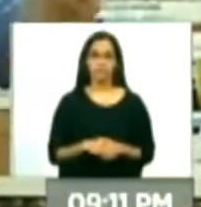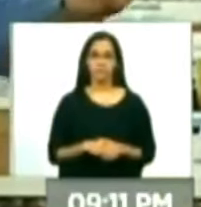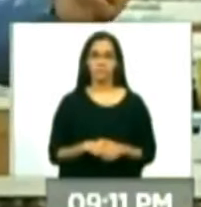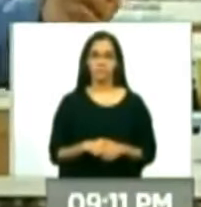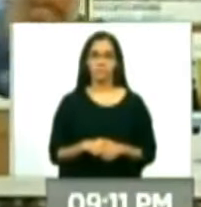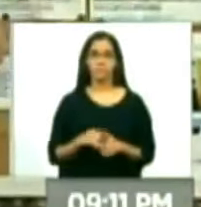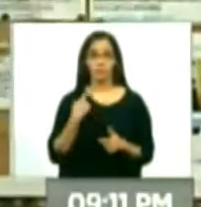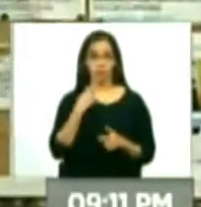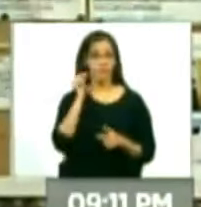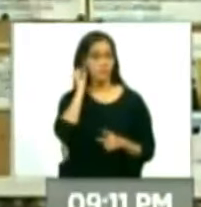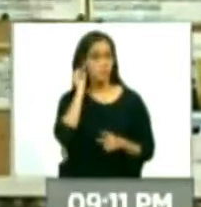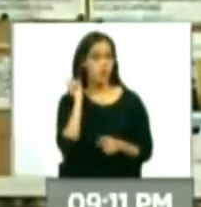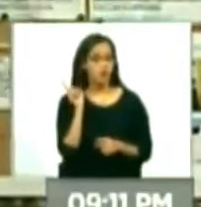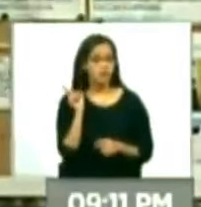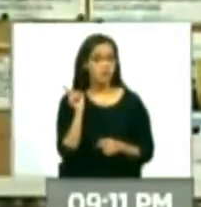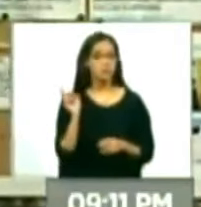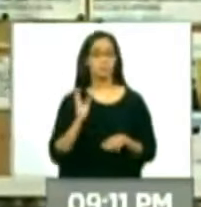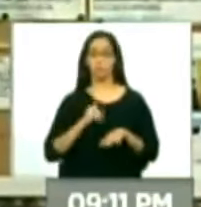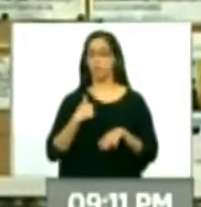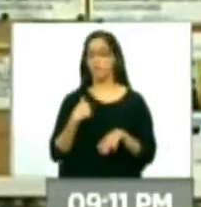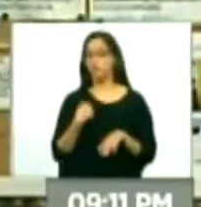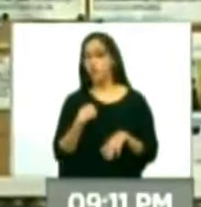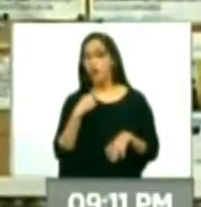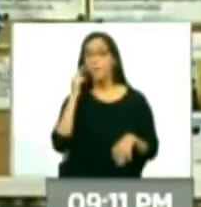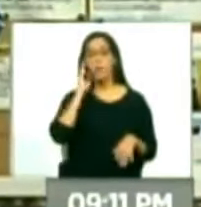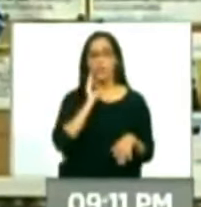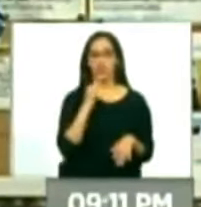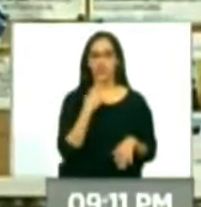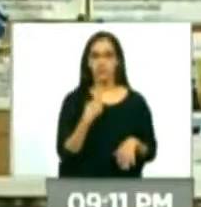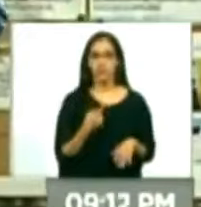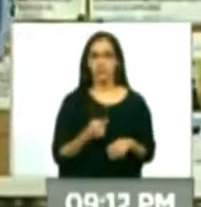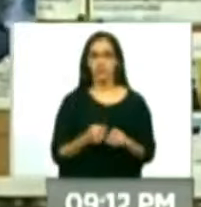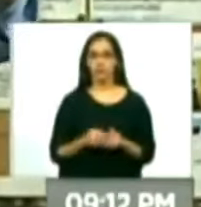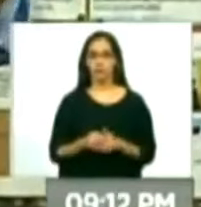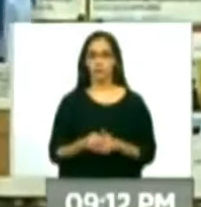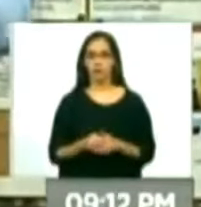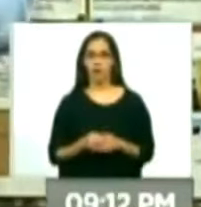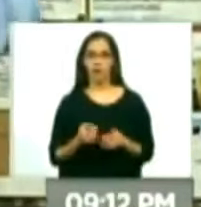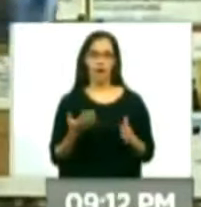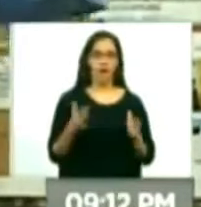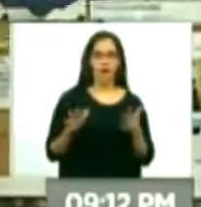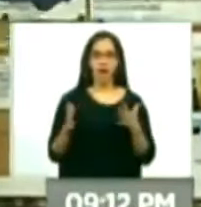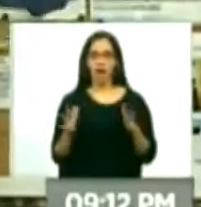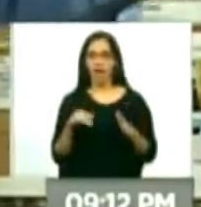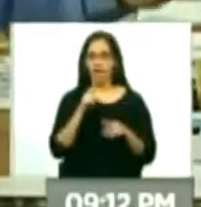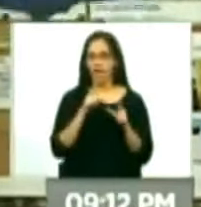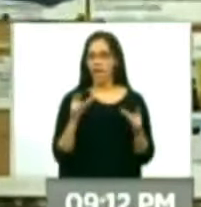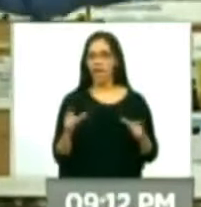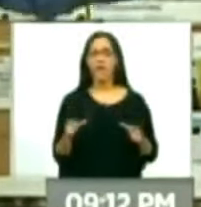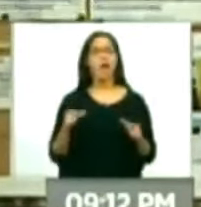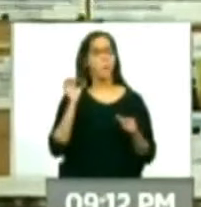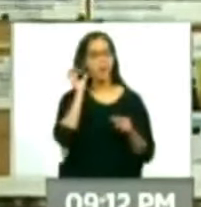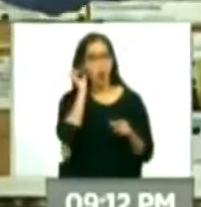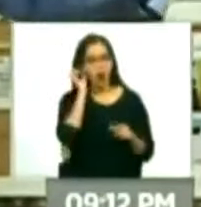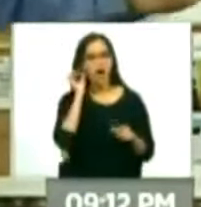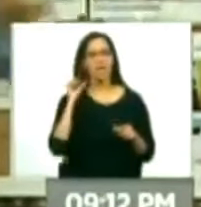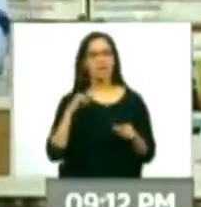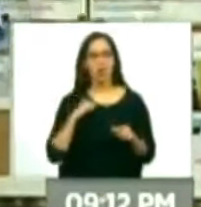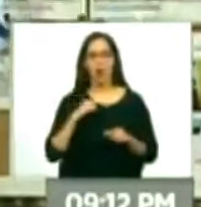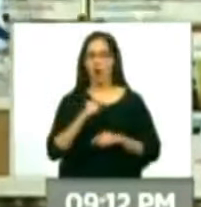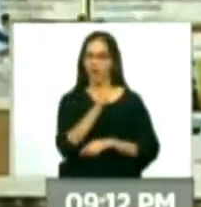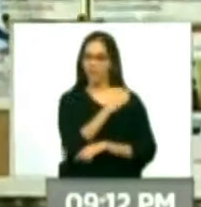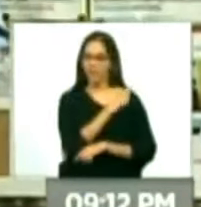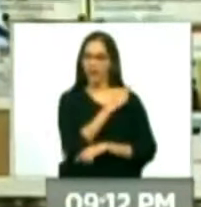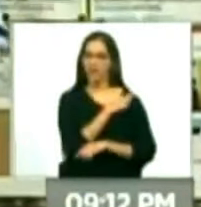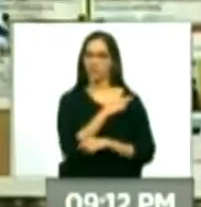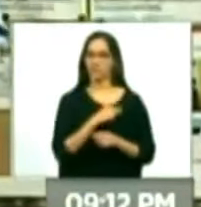Lo dice ella, porque yo en Bolívar dije algo así. Estaba la gente así, dije, las mujeres son las que mandan.